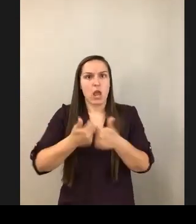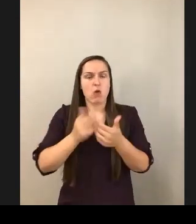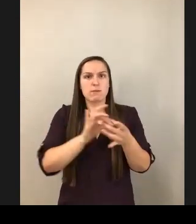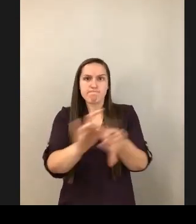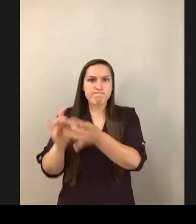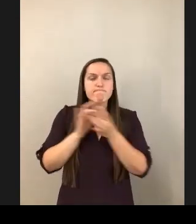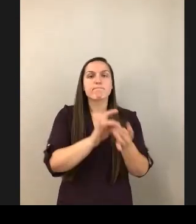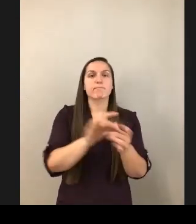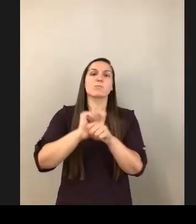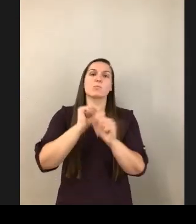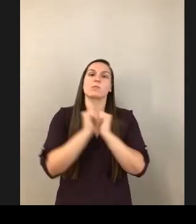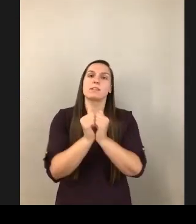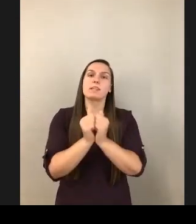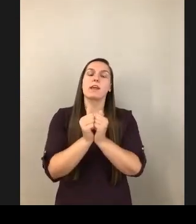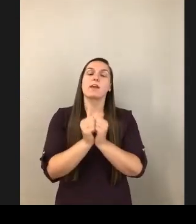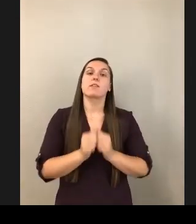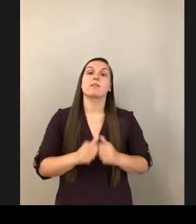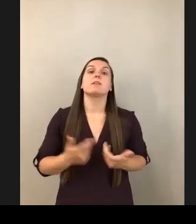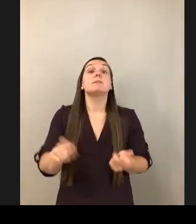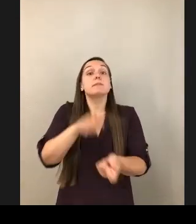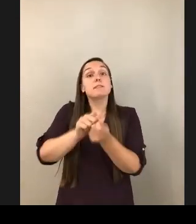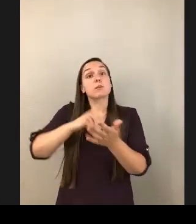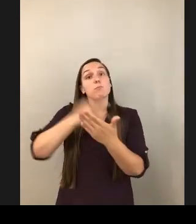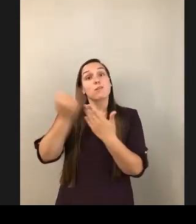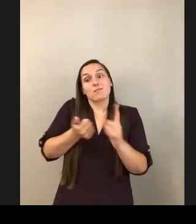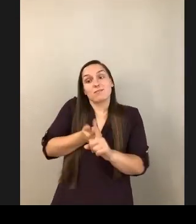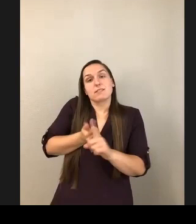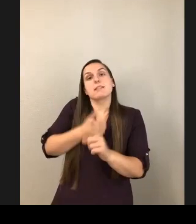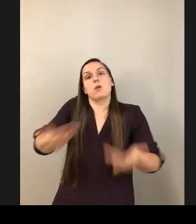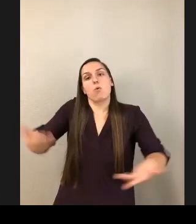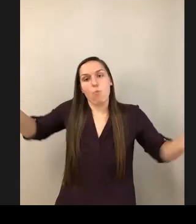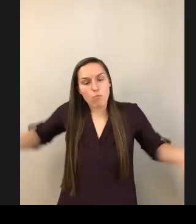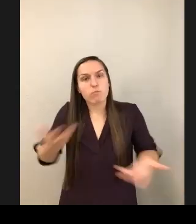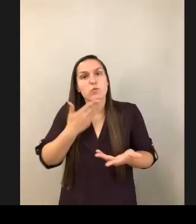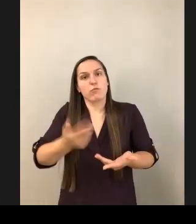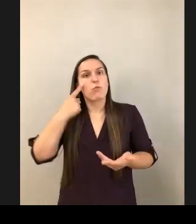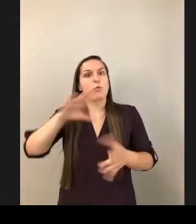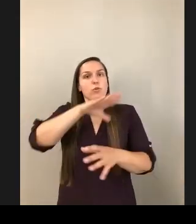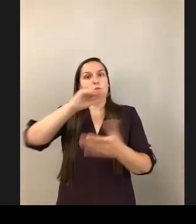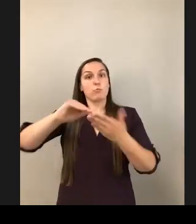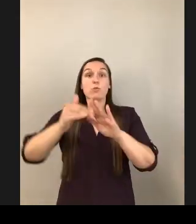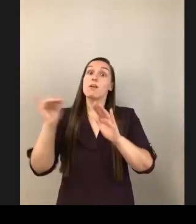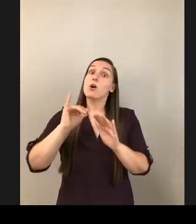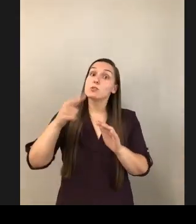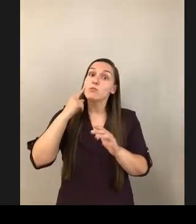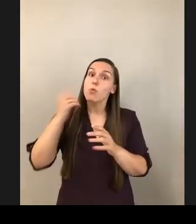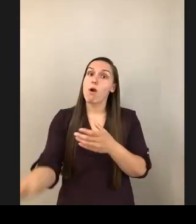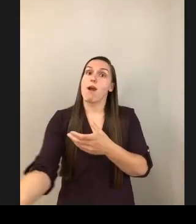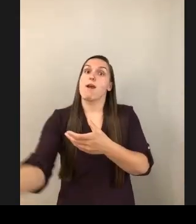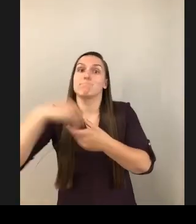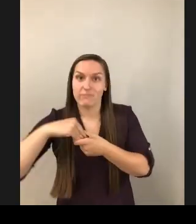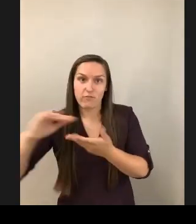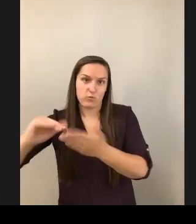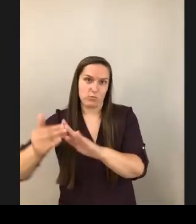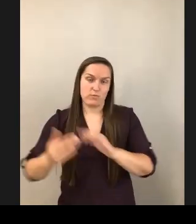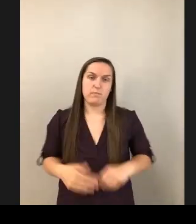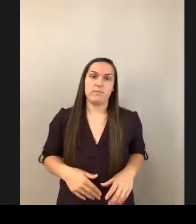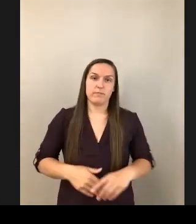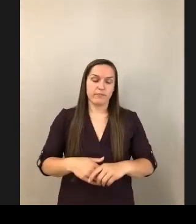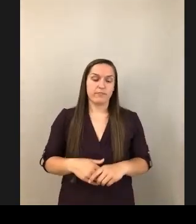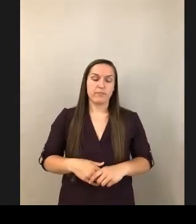específicamente qué proyectos son bienvenidos en la comunidad y en qué proyectos puede participar la